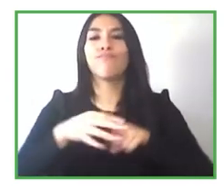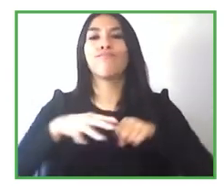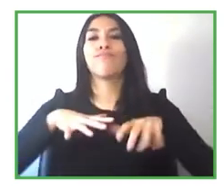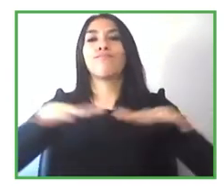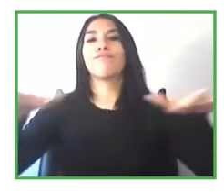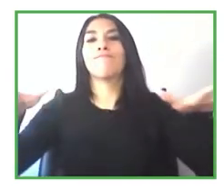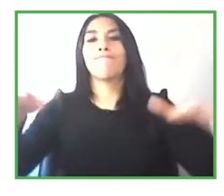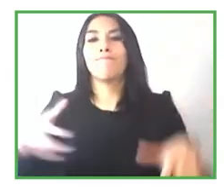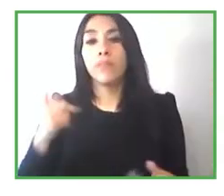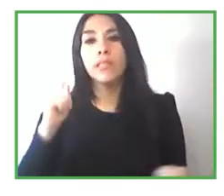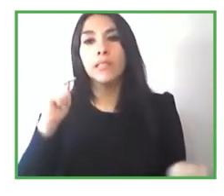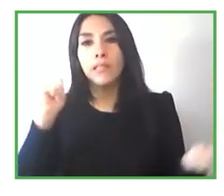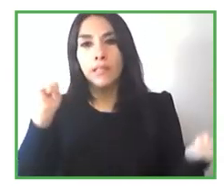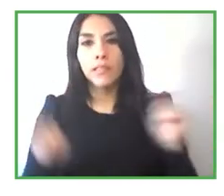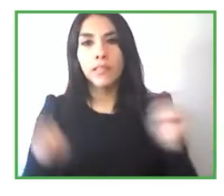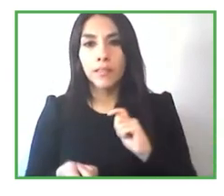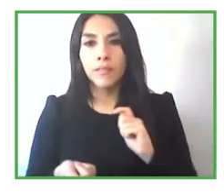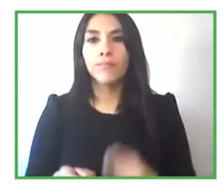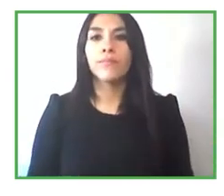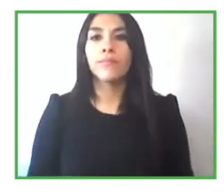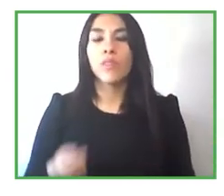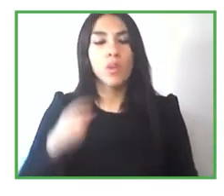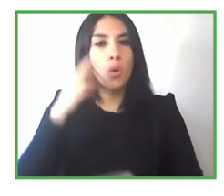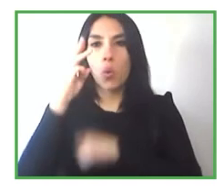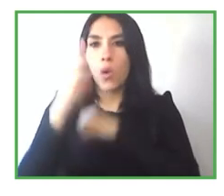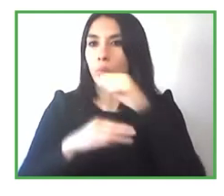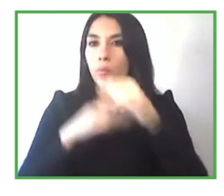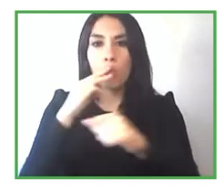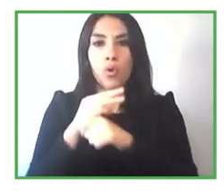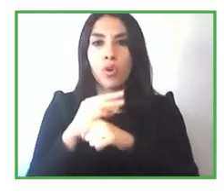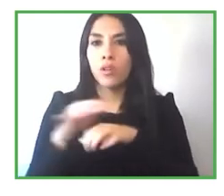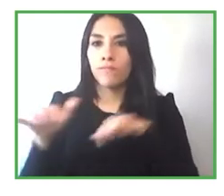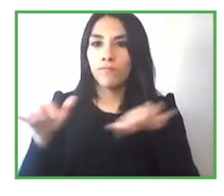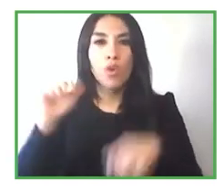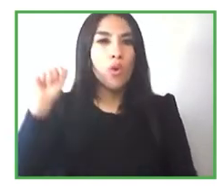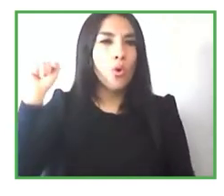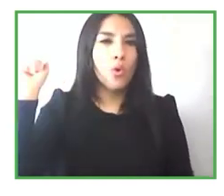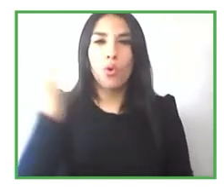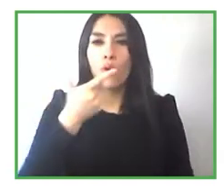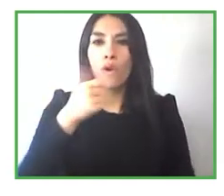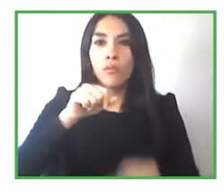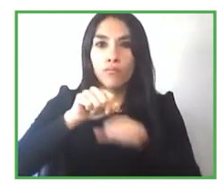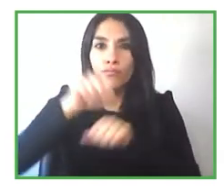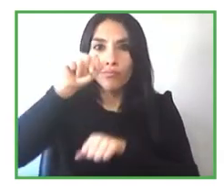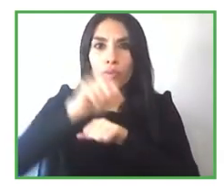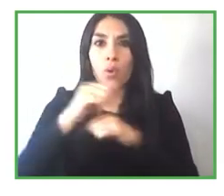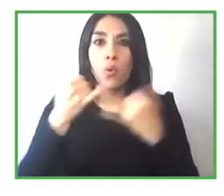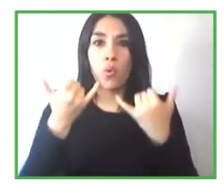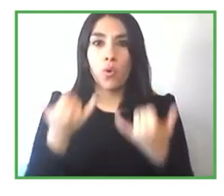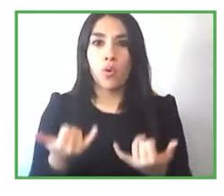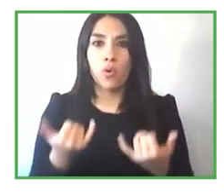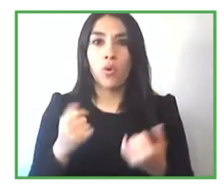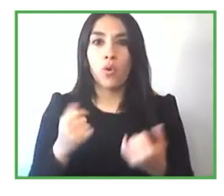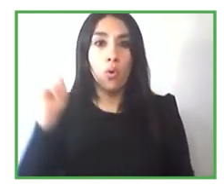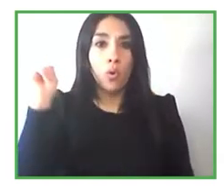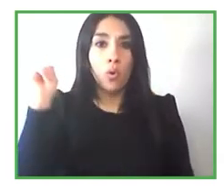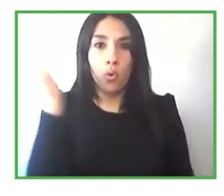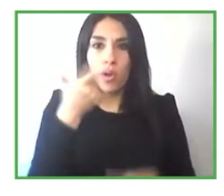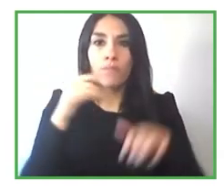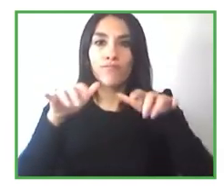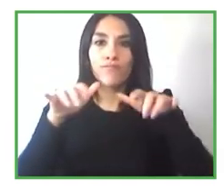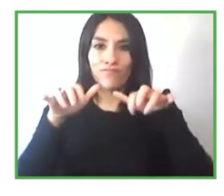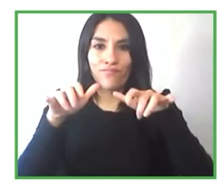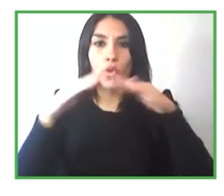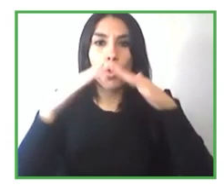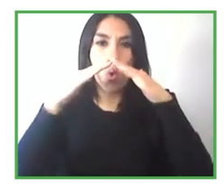de computación de todos los graduados, porque ahora todo se realiza completamente en línea, lo que es un gran desafío para nosotros, para las empresas y para